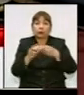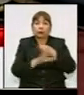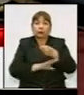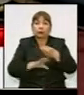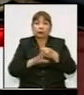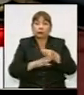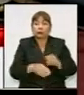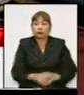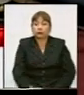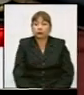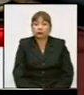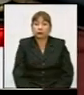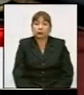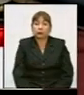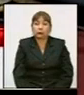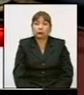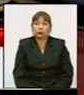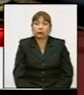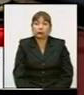Palmas.